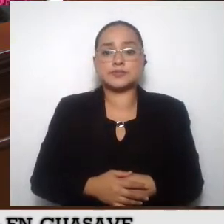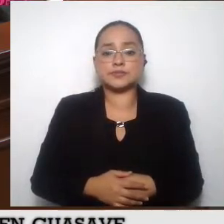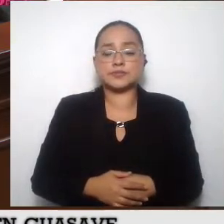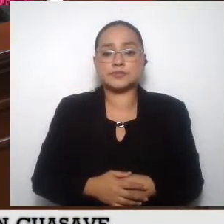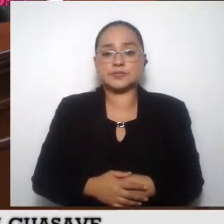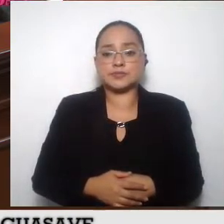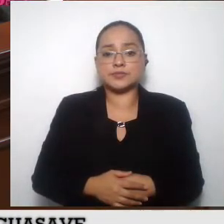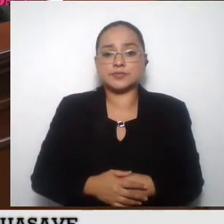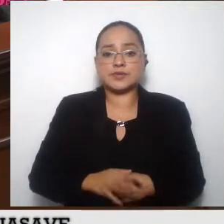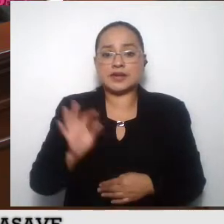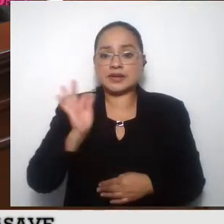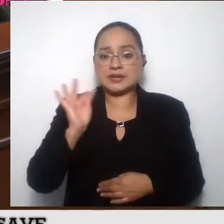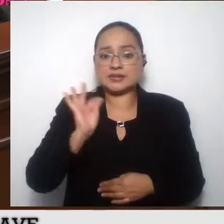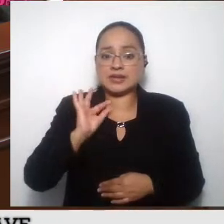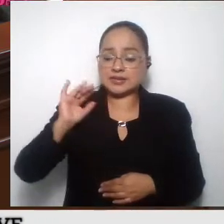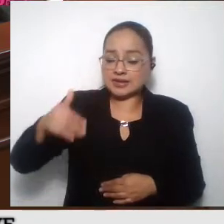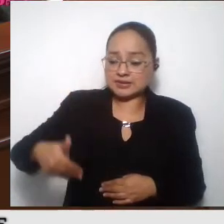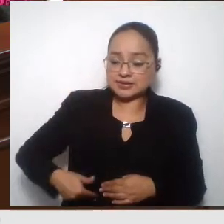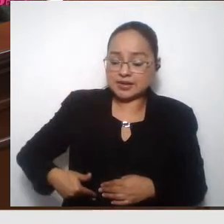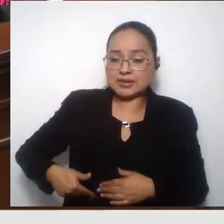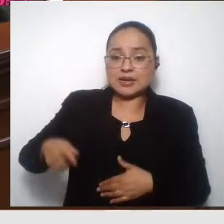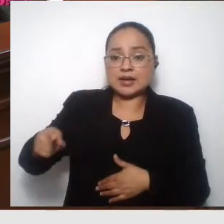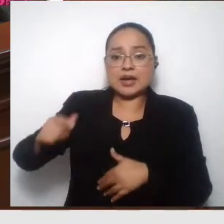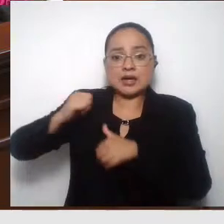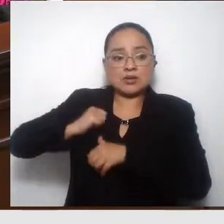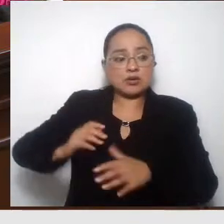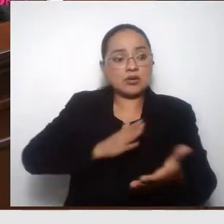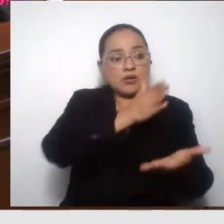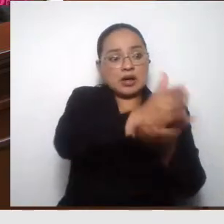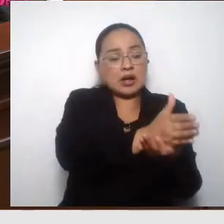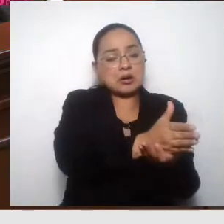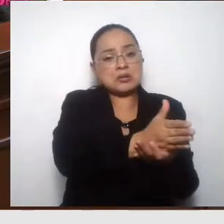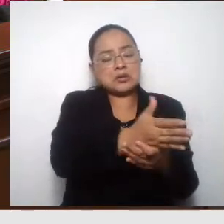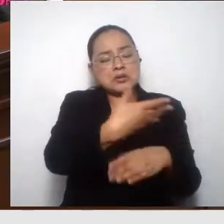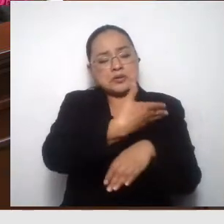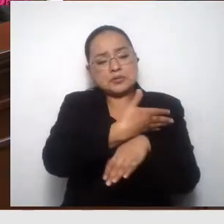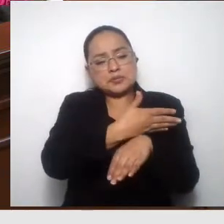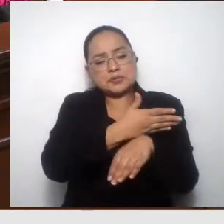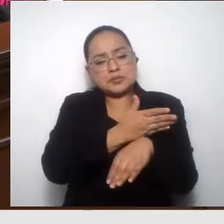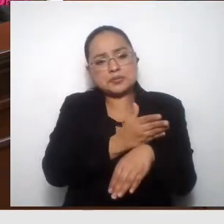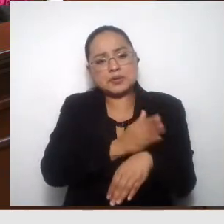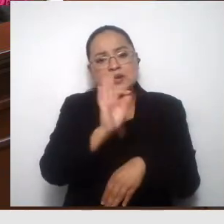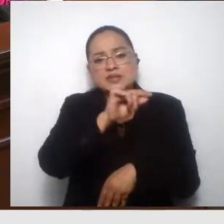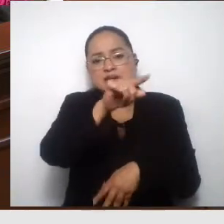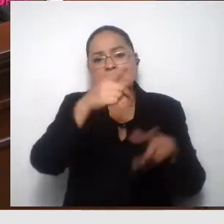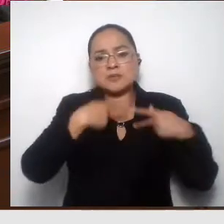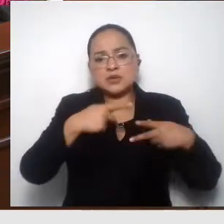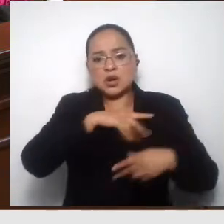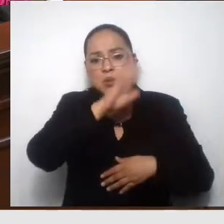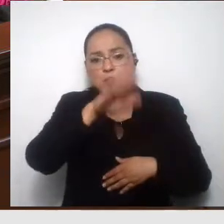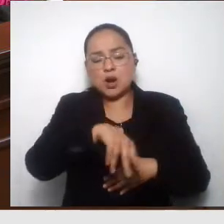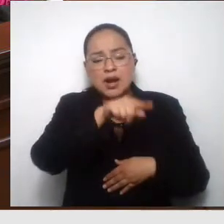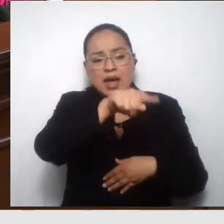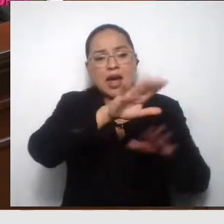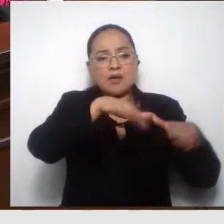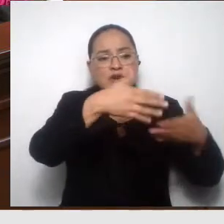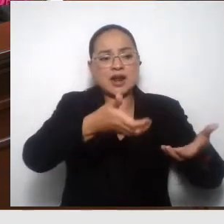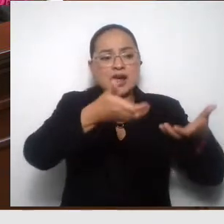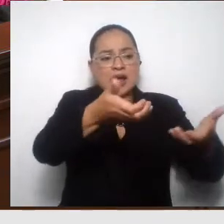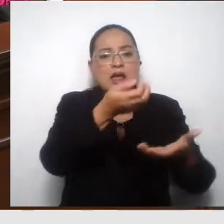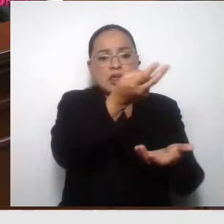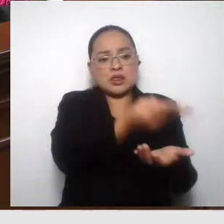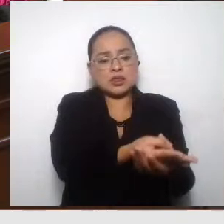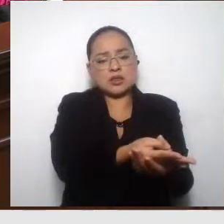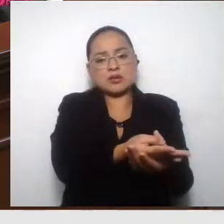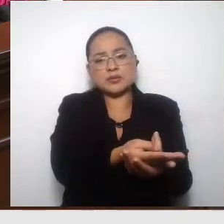tarda horas en llegar y si hay personas fallecidas, estas permanecen tiradas en la carretera o en algún lugar